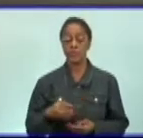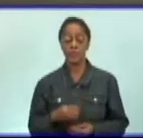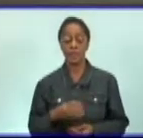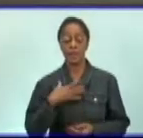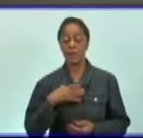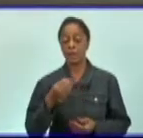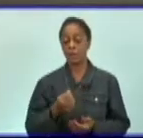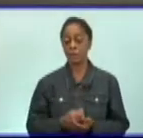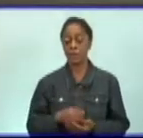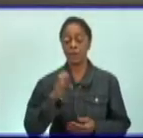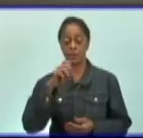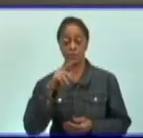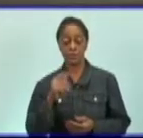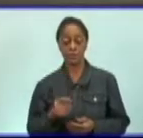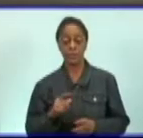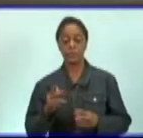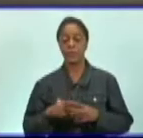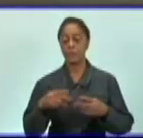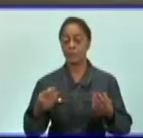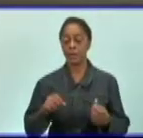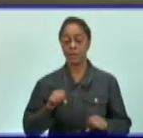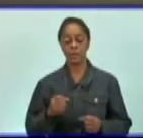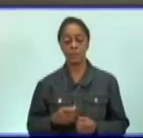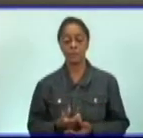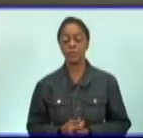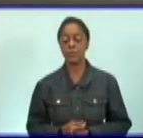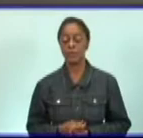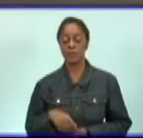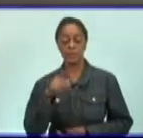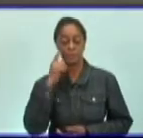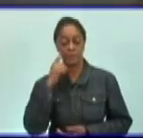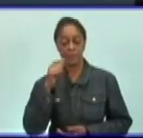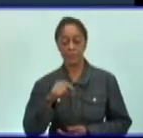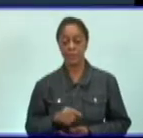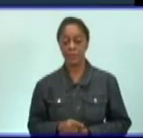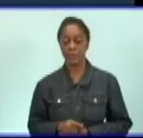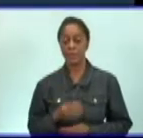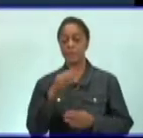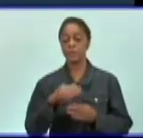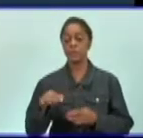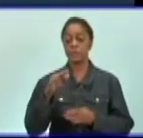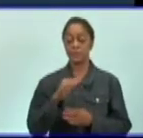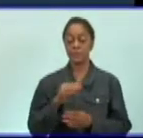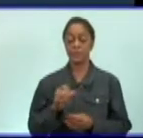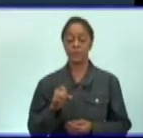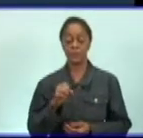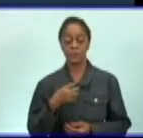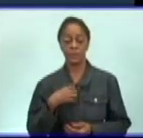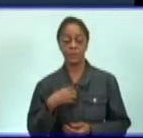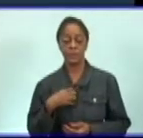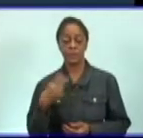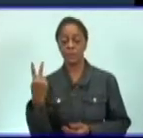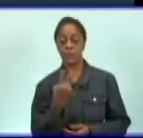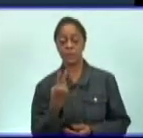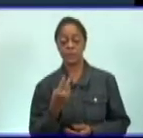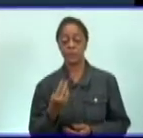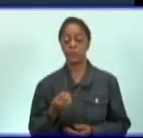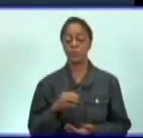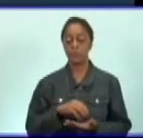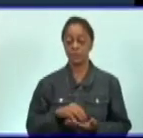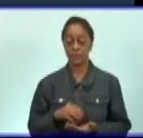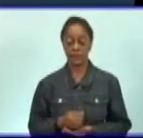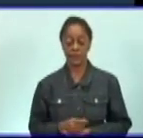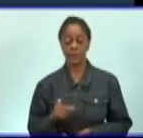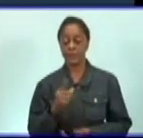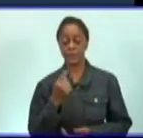propiedad conmutativa para controlar. Veamos aquí el sobrepaso. Lo tenemos en dos lugares, pero